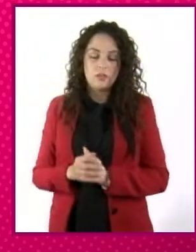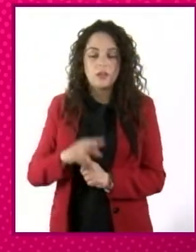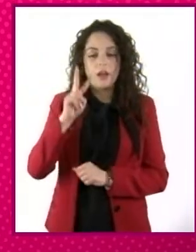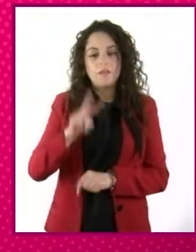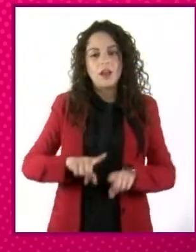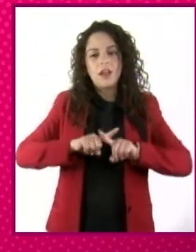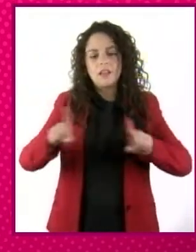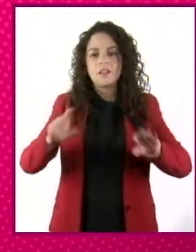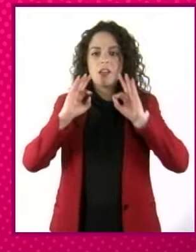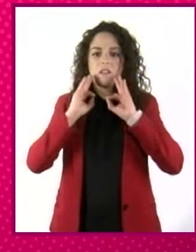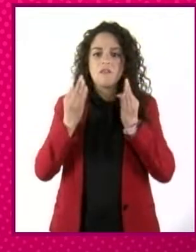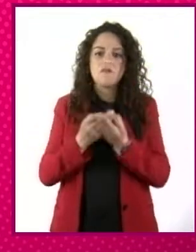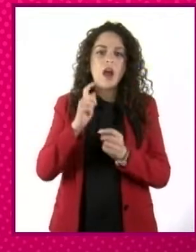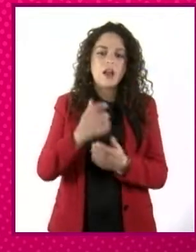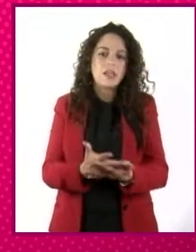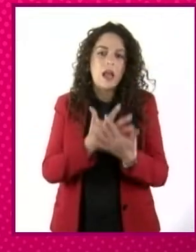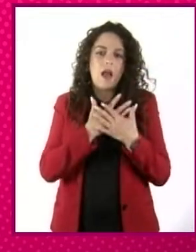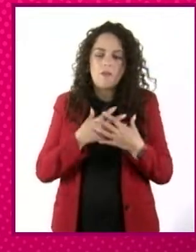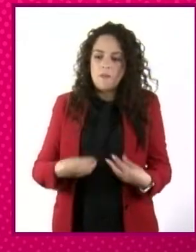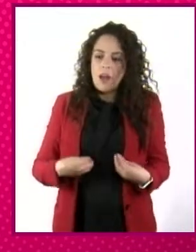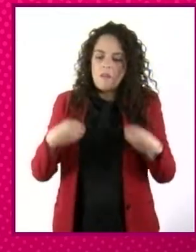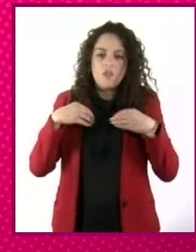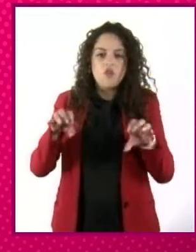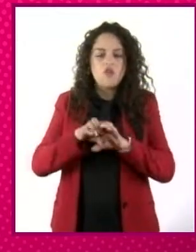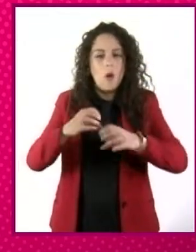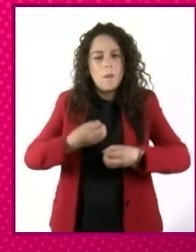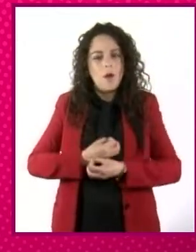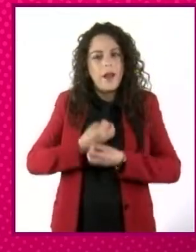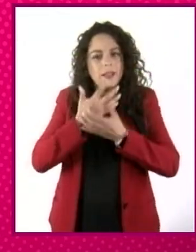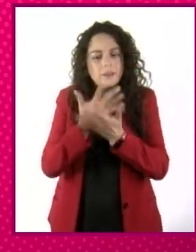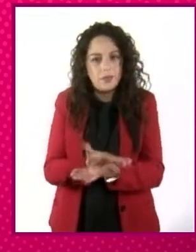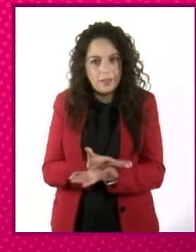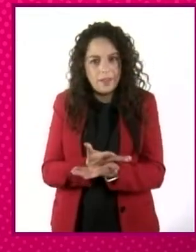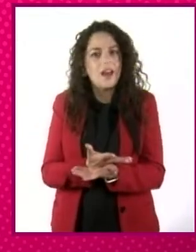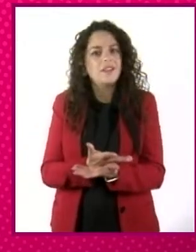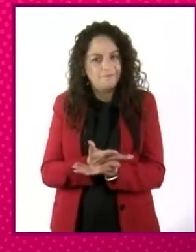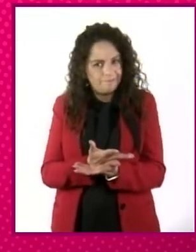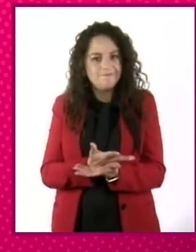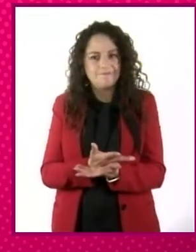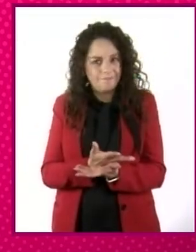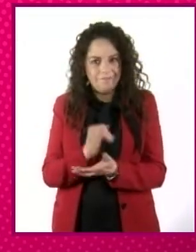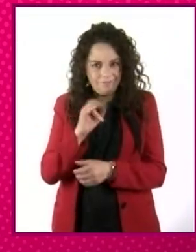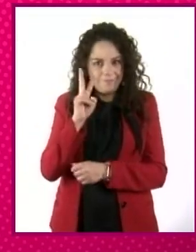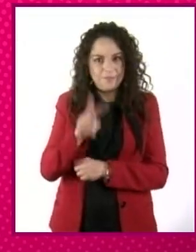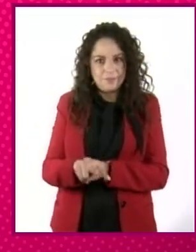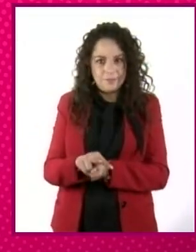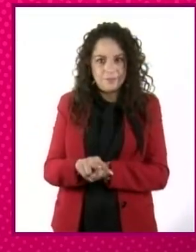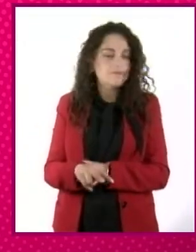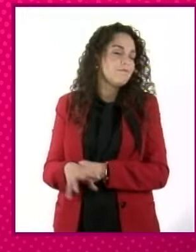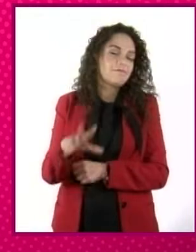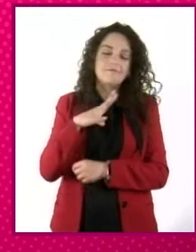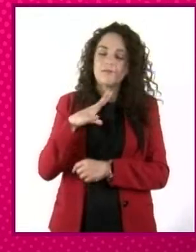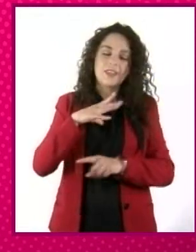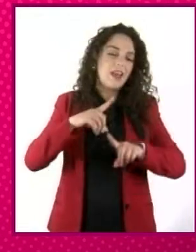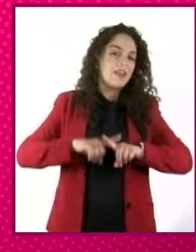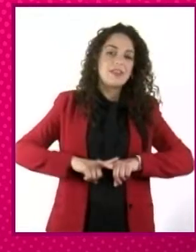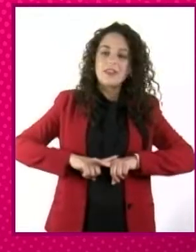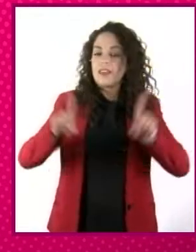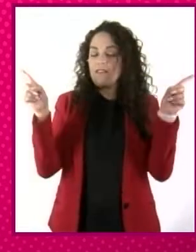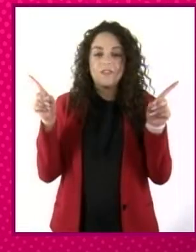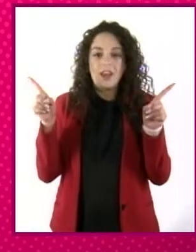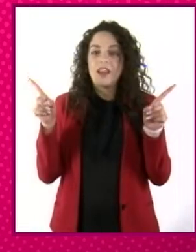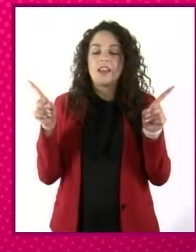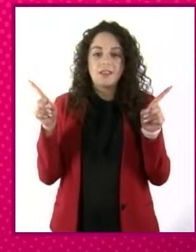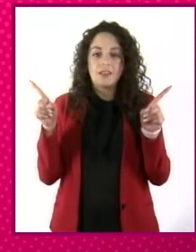formas de vivir el amor, de expresar el amor, las expectativas que vamos a tener, ¿cierto?, van a ser distintas. También